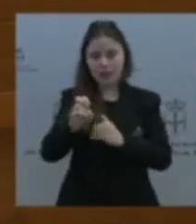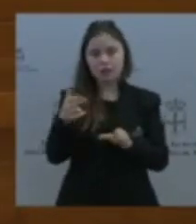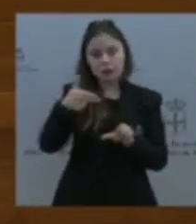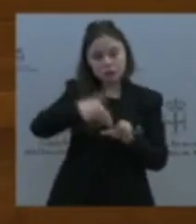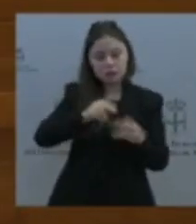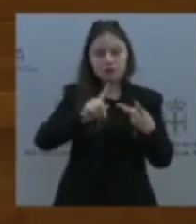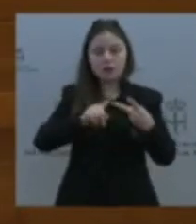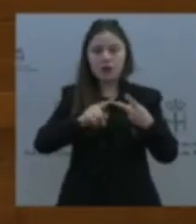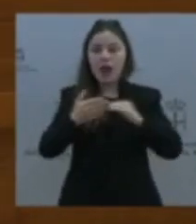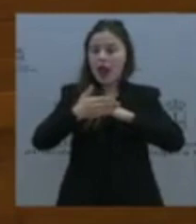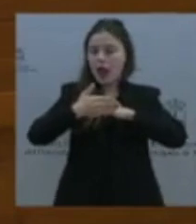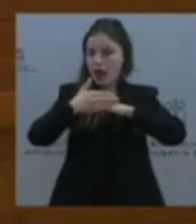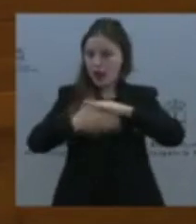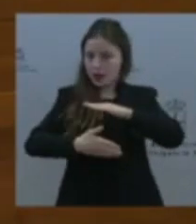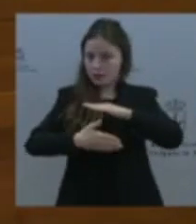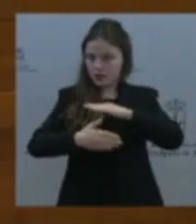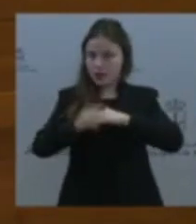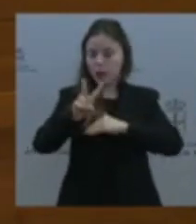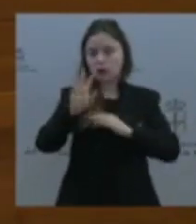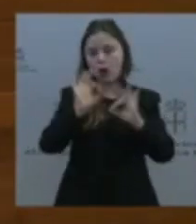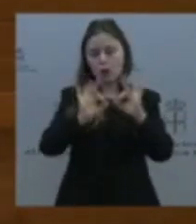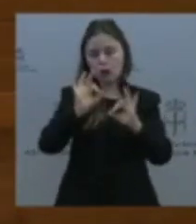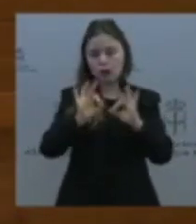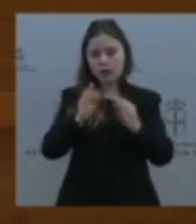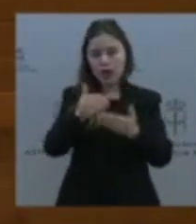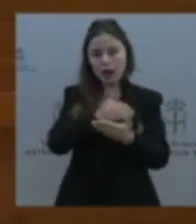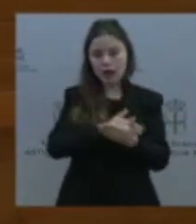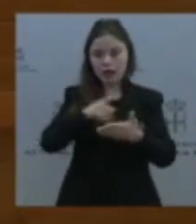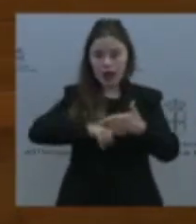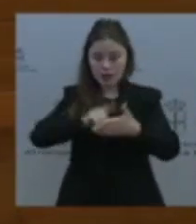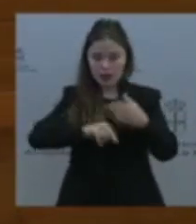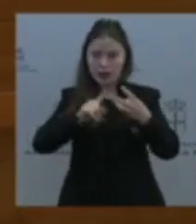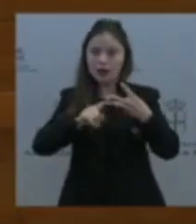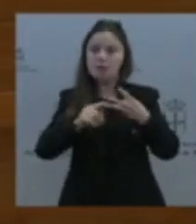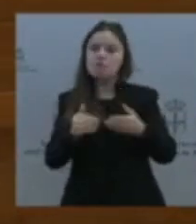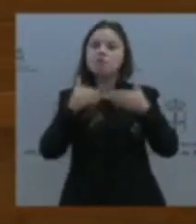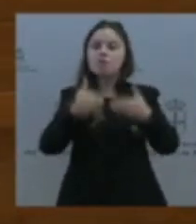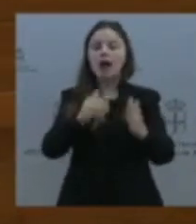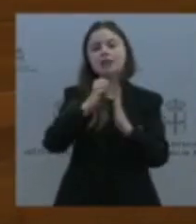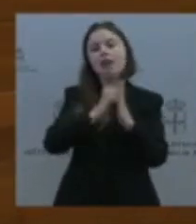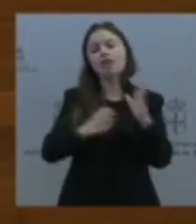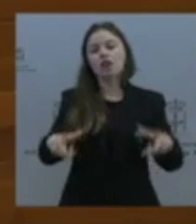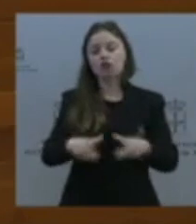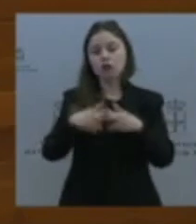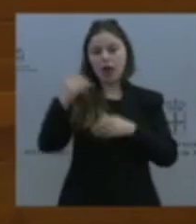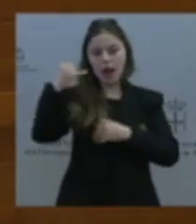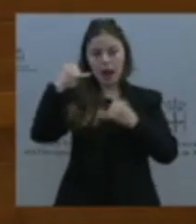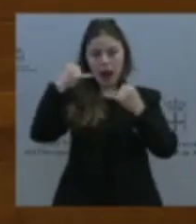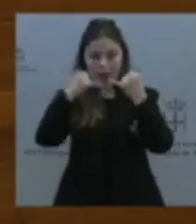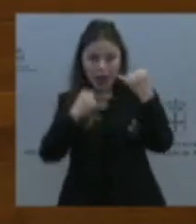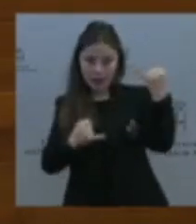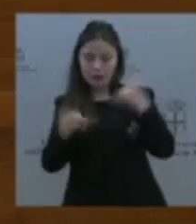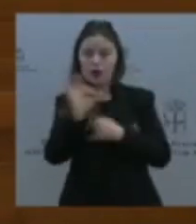del 2% de las rentas de alquiler, la ampliación del bono social eléctrico o la subida del ingreso mínimo vital en